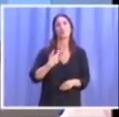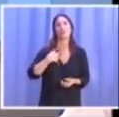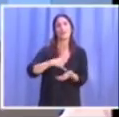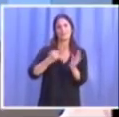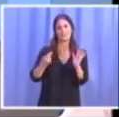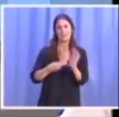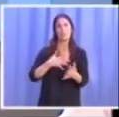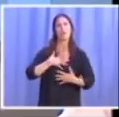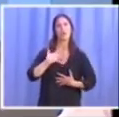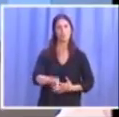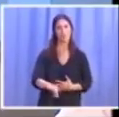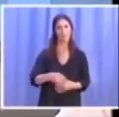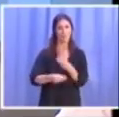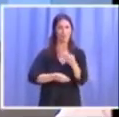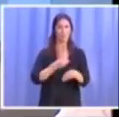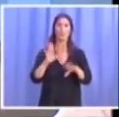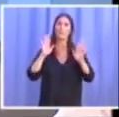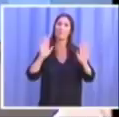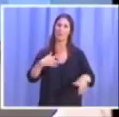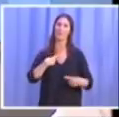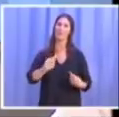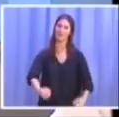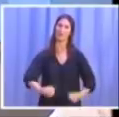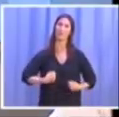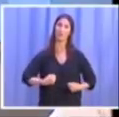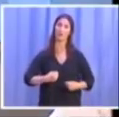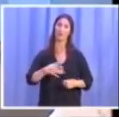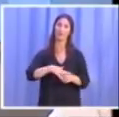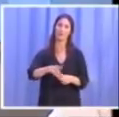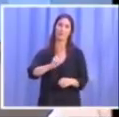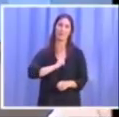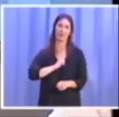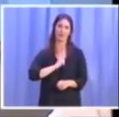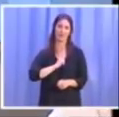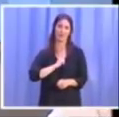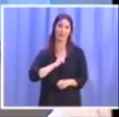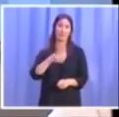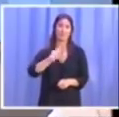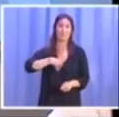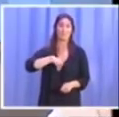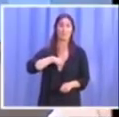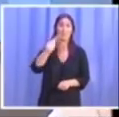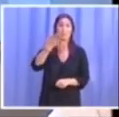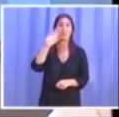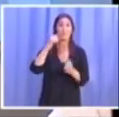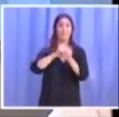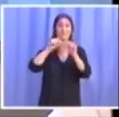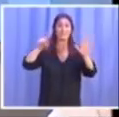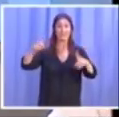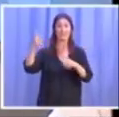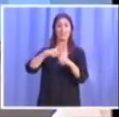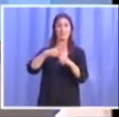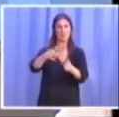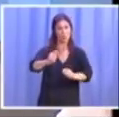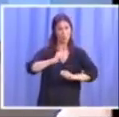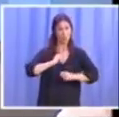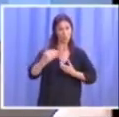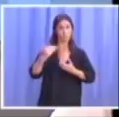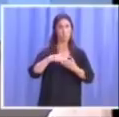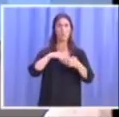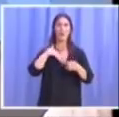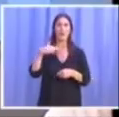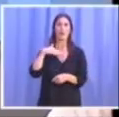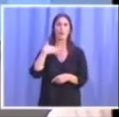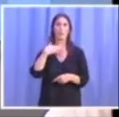el valor para hacerlo, pero nos falta la fuerza que nos podéis dar. Que nos podéis dar el 26 de mayo para recuperar el esplendor